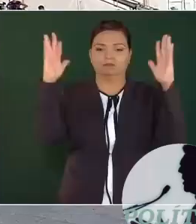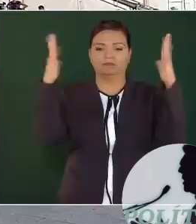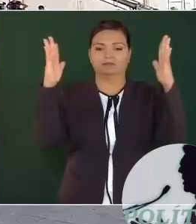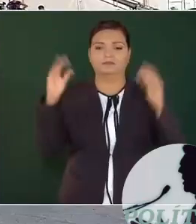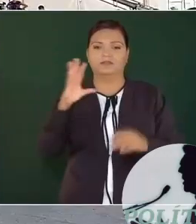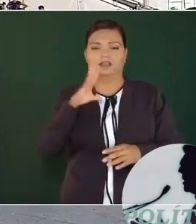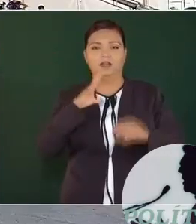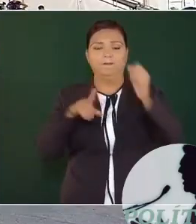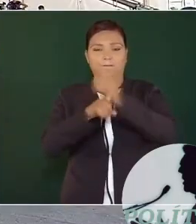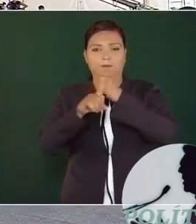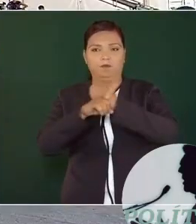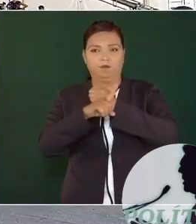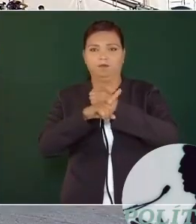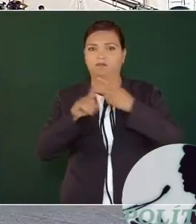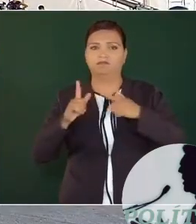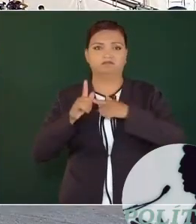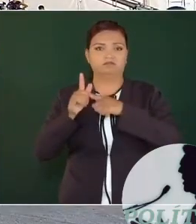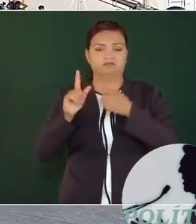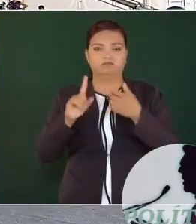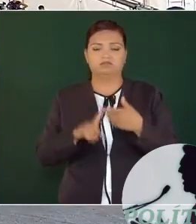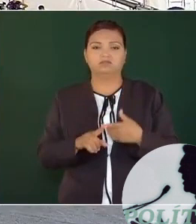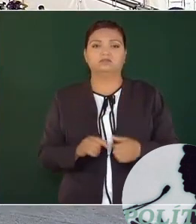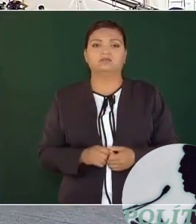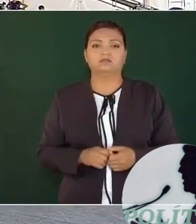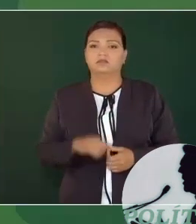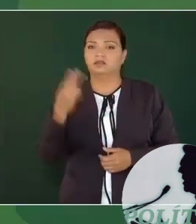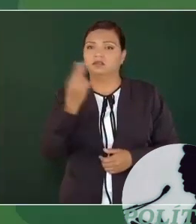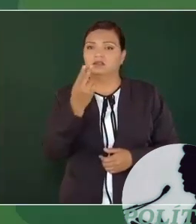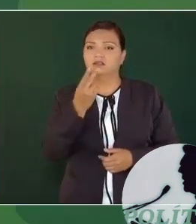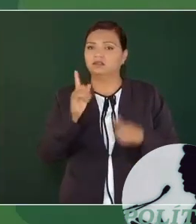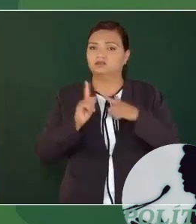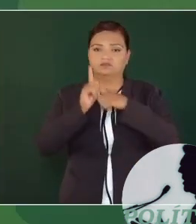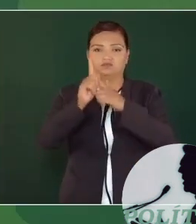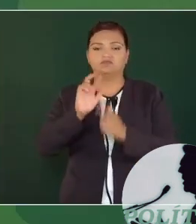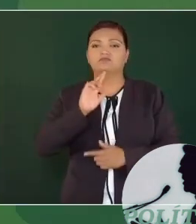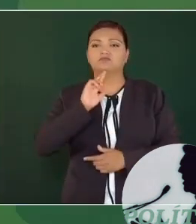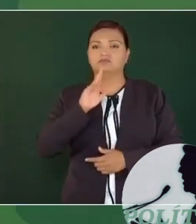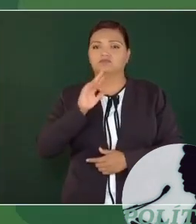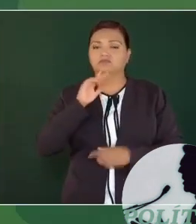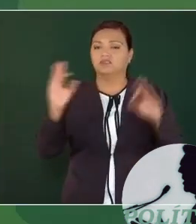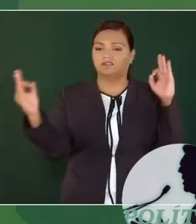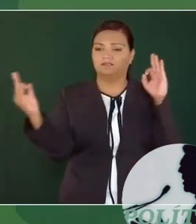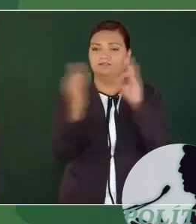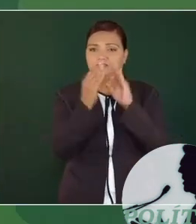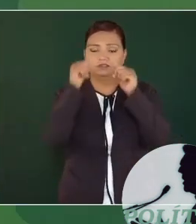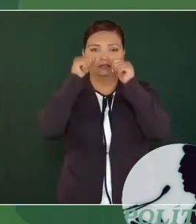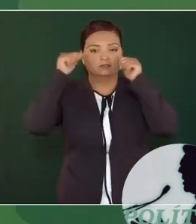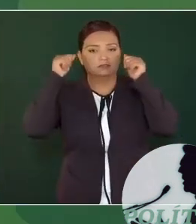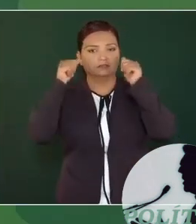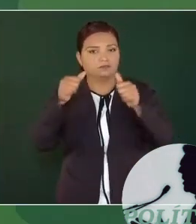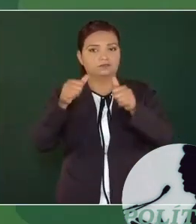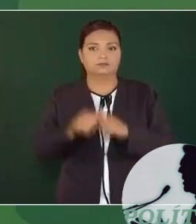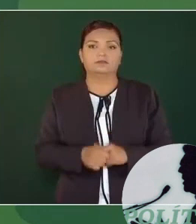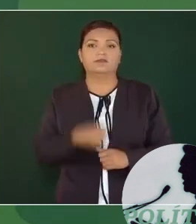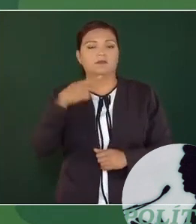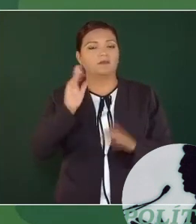habiendo problemas y se tienen que seguir resolviendo, enfrentando, atendiendo,